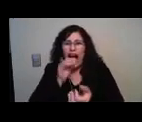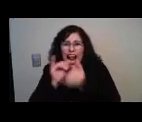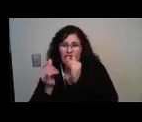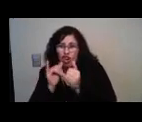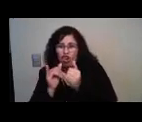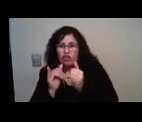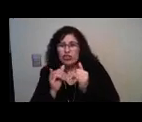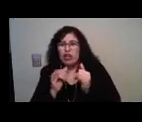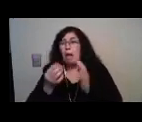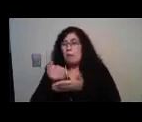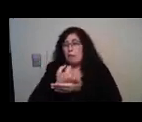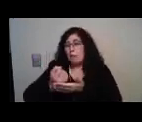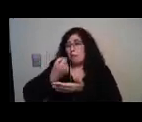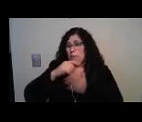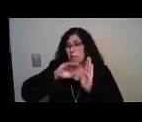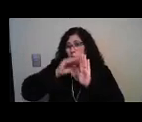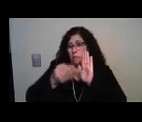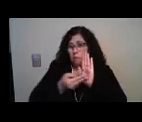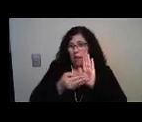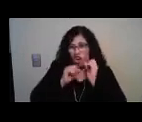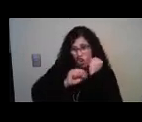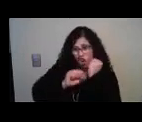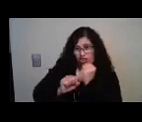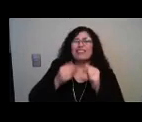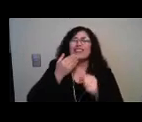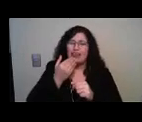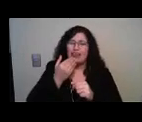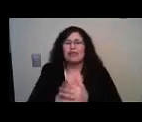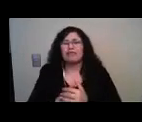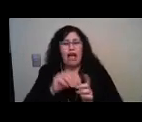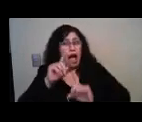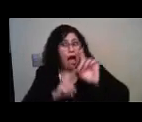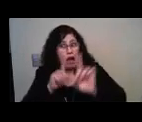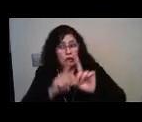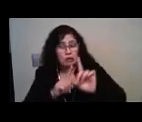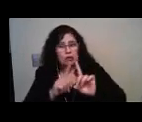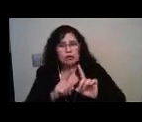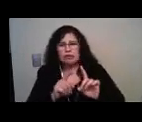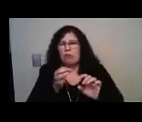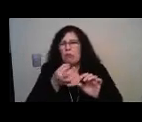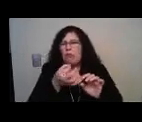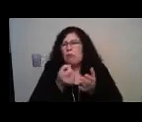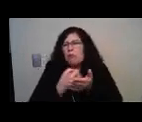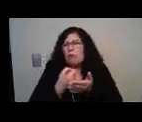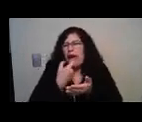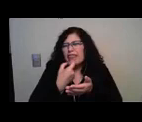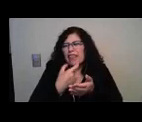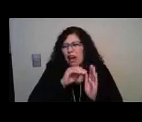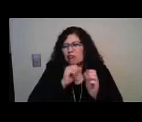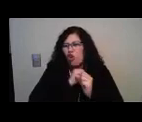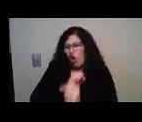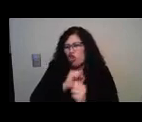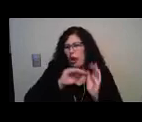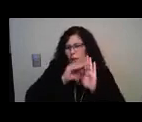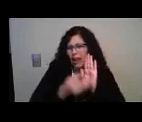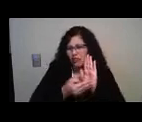Entonces, no todas, por supuesto, pero actualmente hay algunos tratamientos anticonceptivos que han demostrado cierta relación con la ocurrencia de